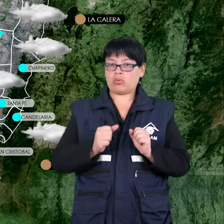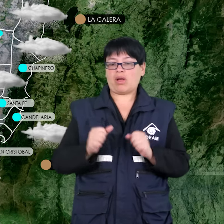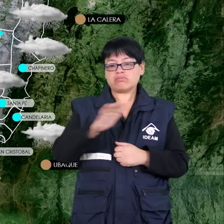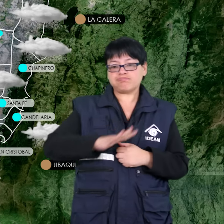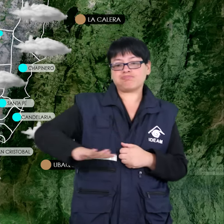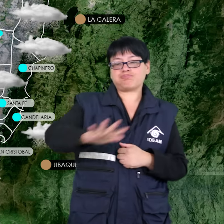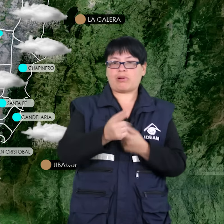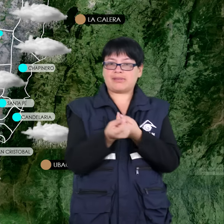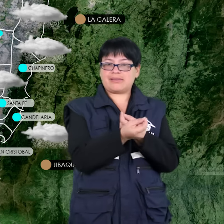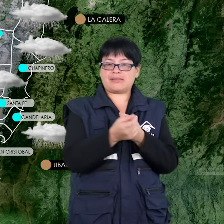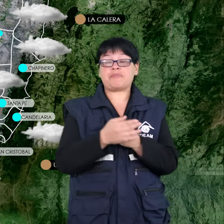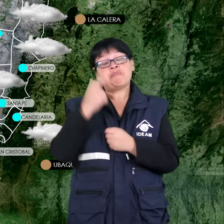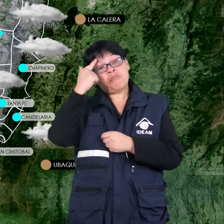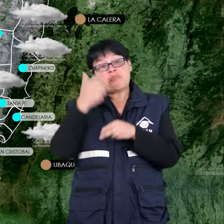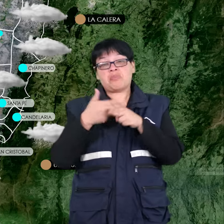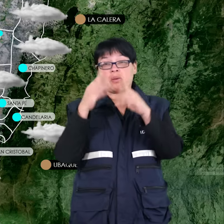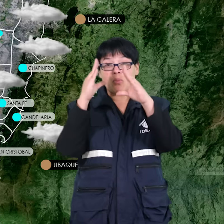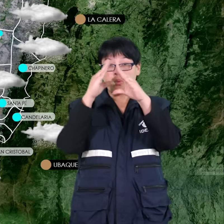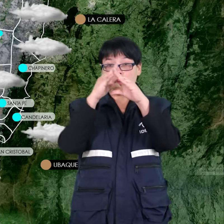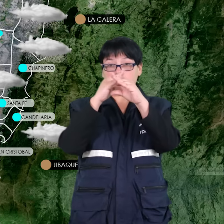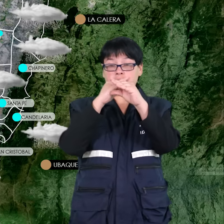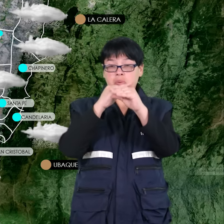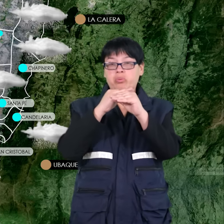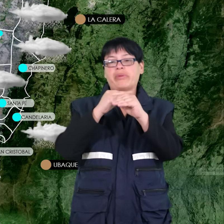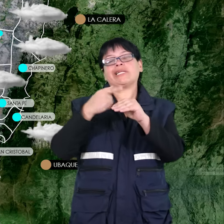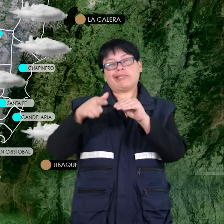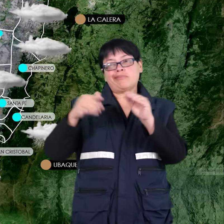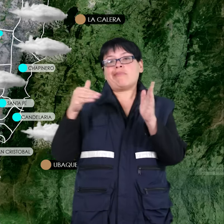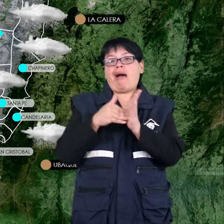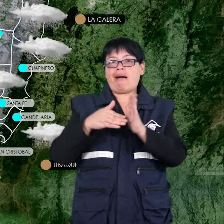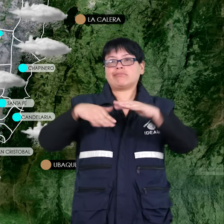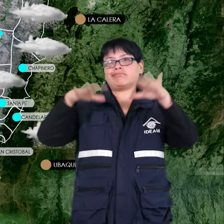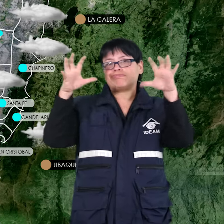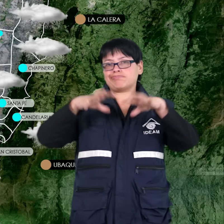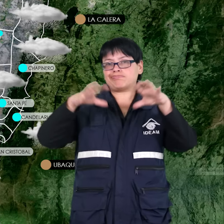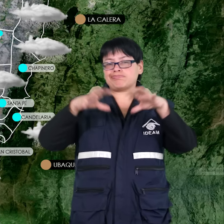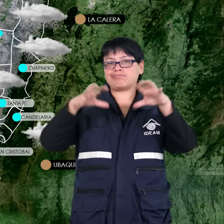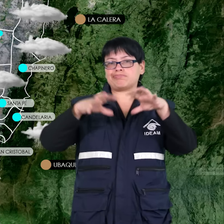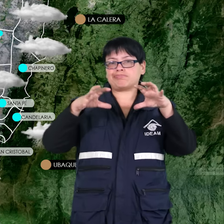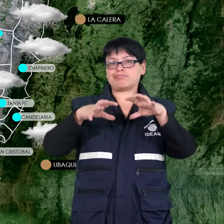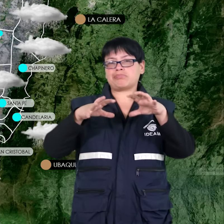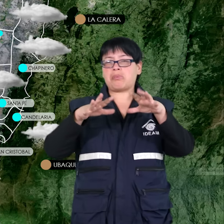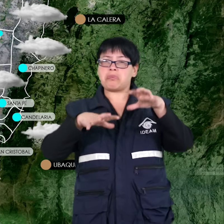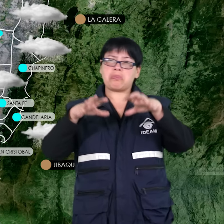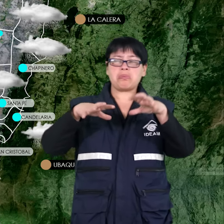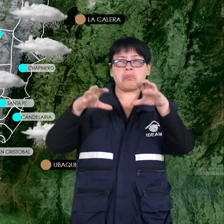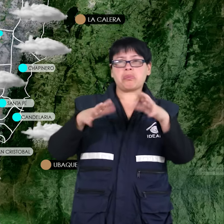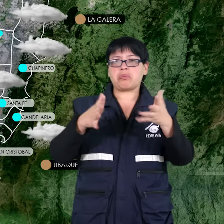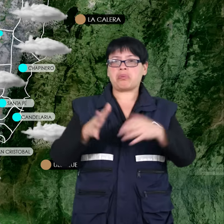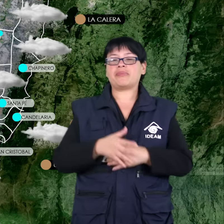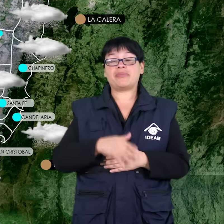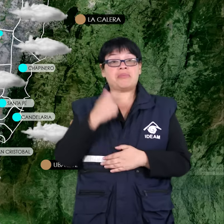Lo que se espera es que al iniciar la noche empiecen a activarse también las lluvias nuevamente de carácter entre ligeras y